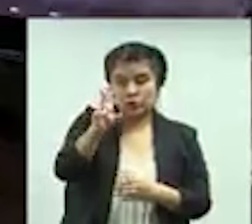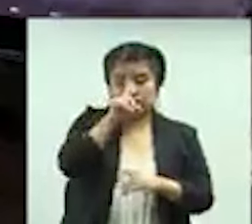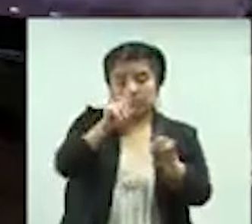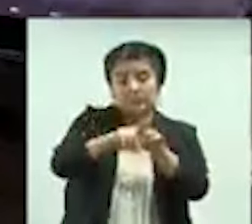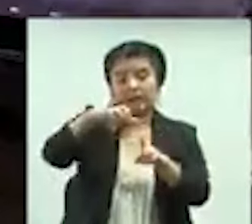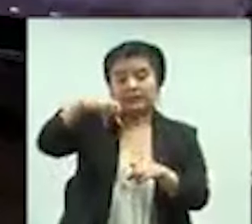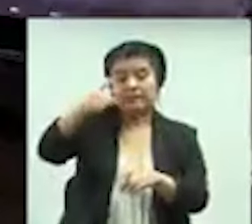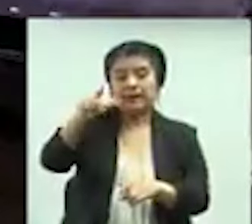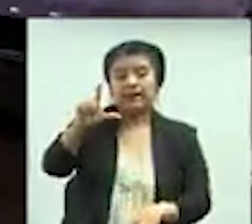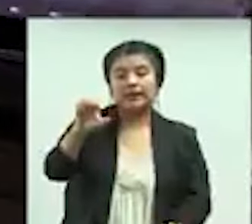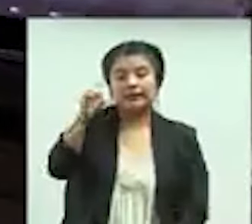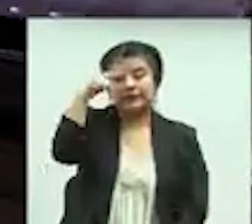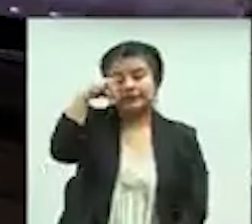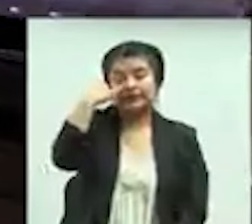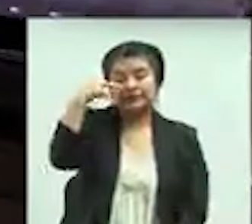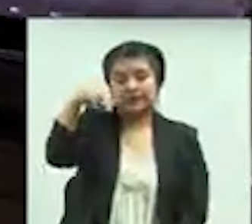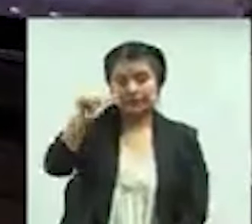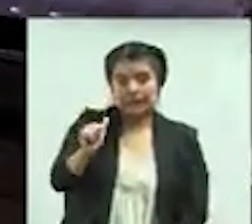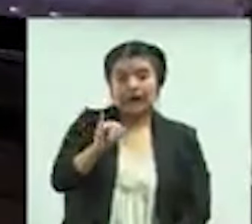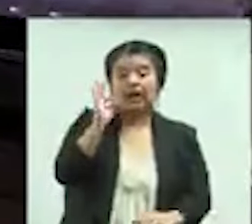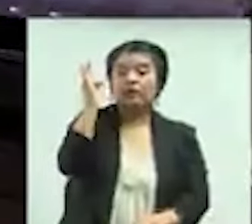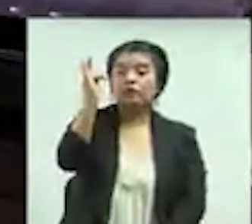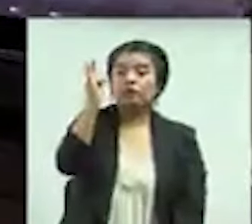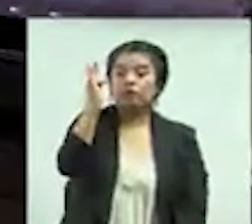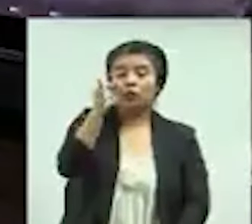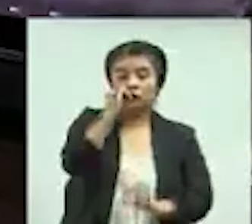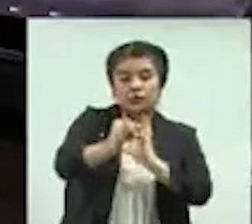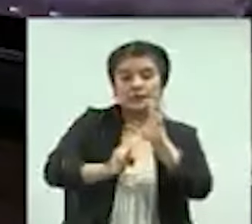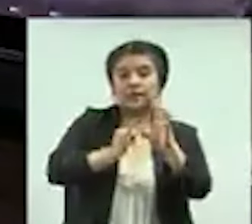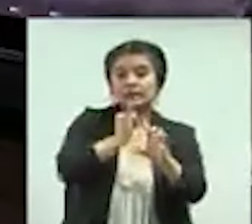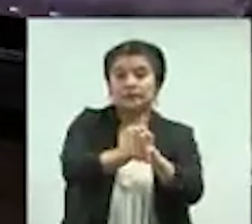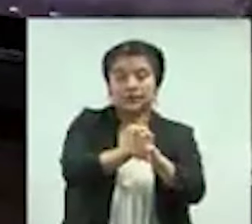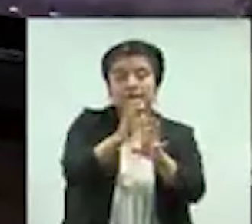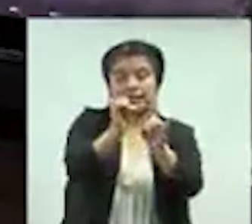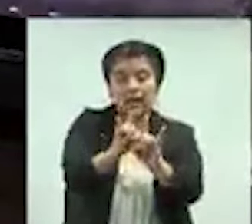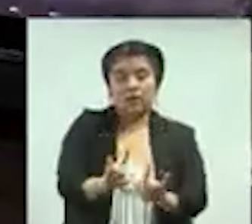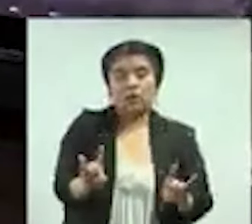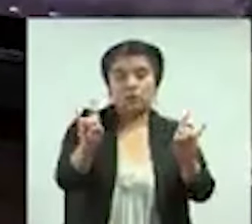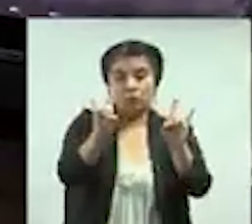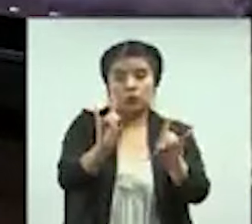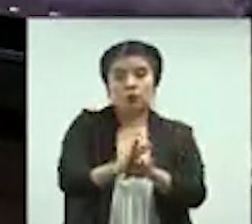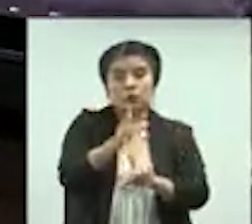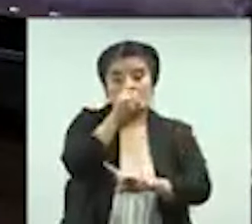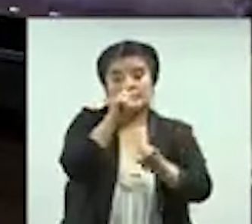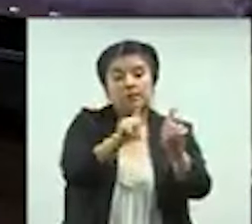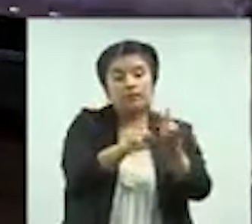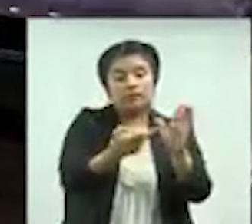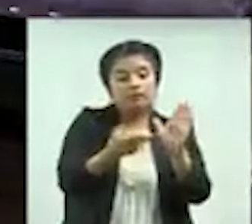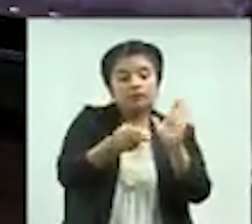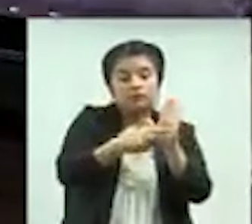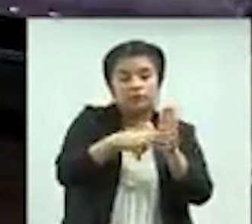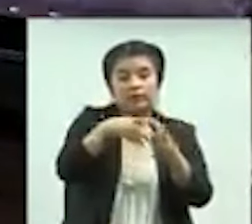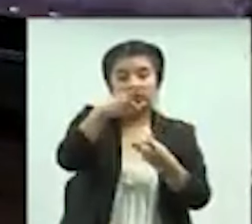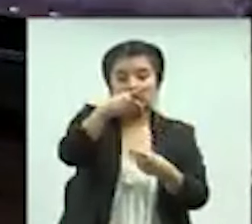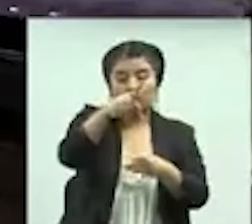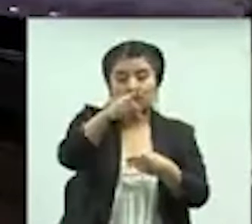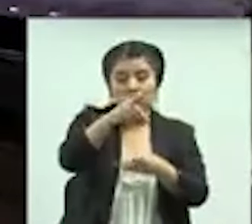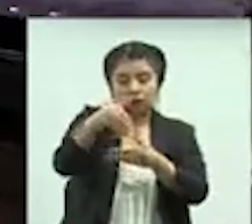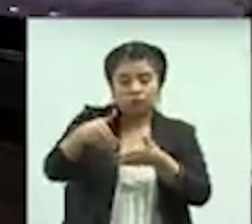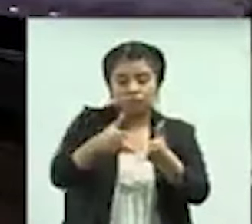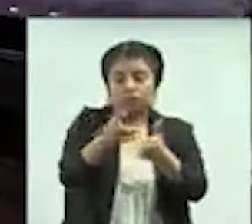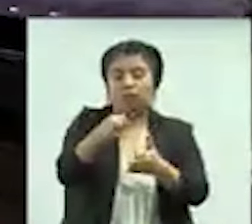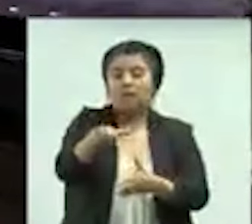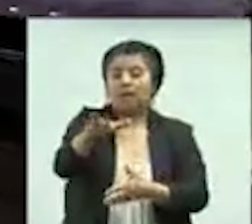de iniciativas diplomáticas en foros internacionales de las Naciones Unidas, el establecimiento de la hoja de ruta para la paz